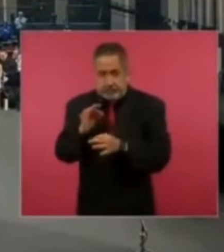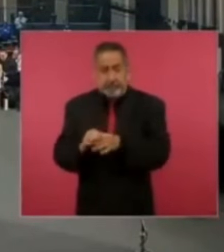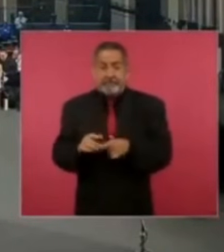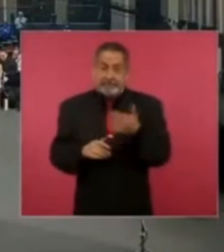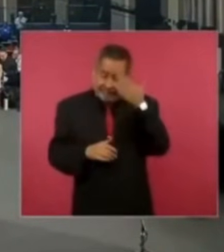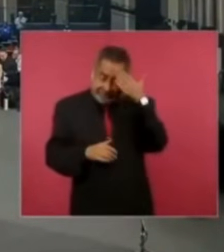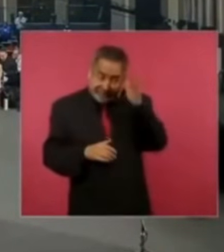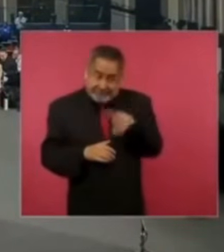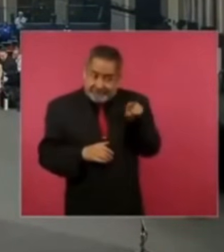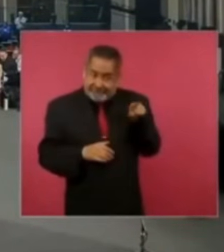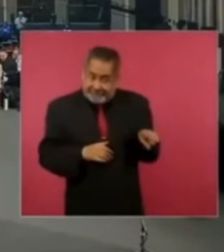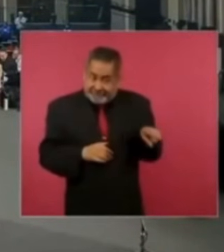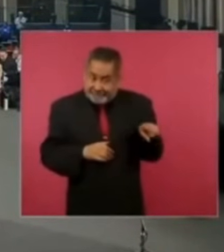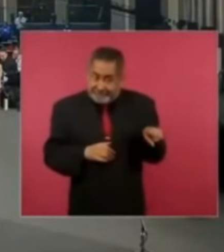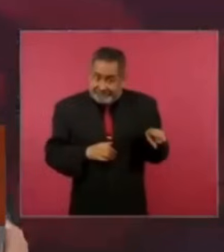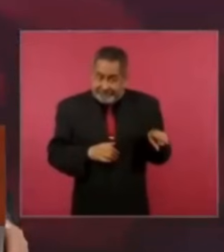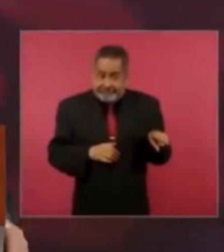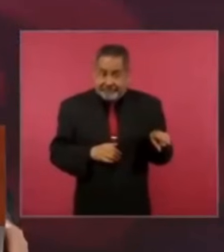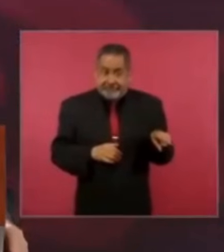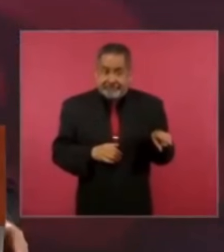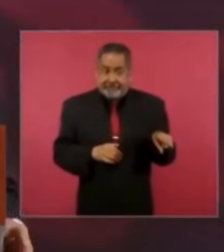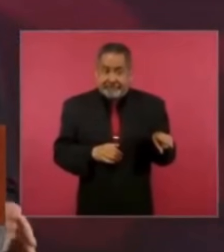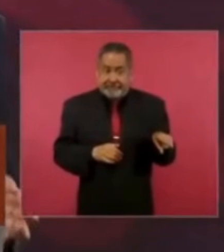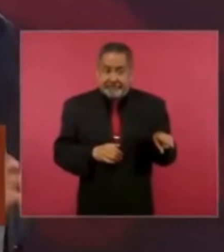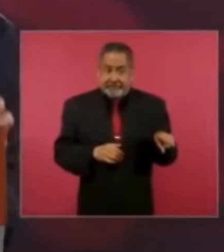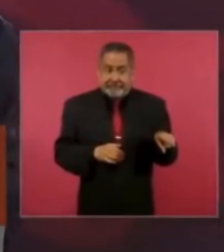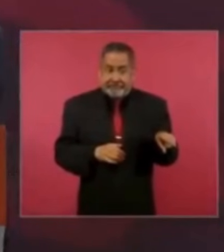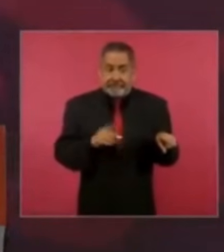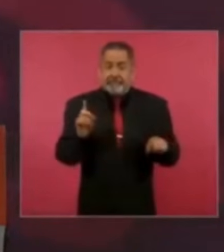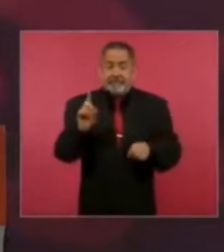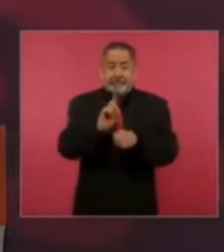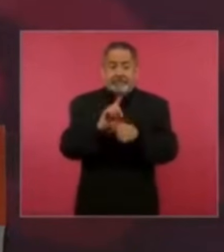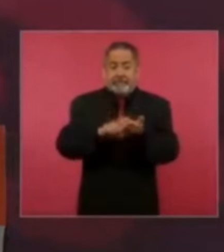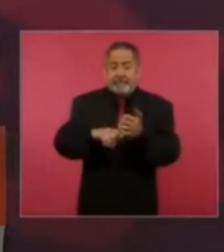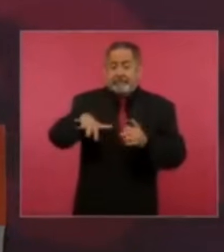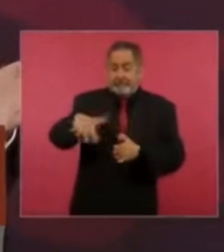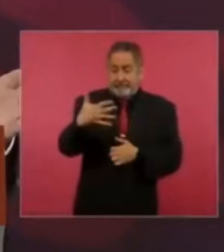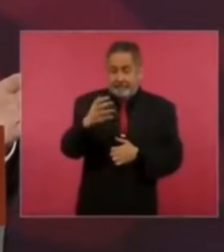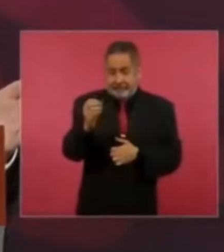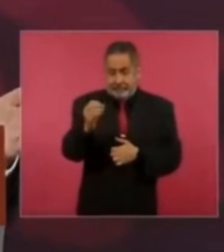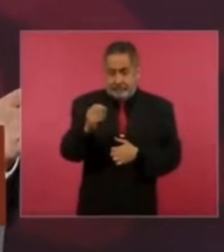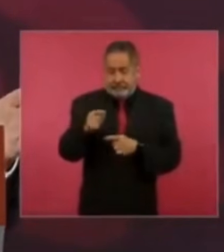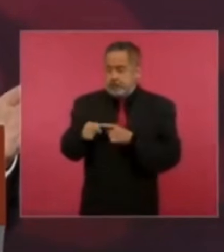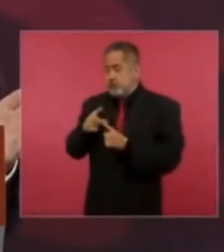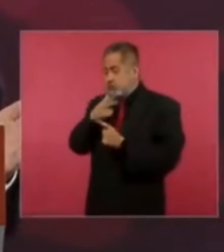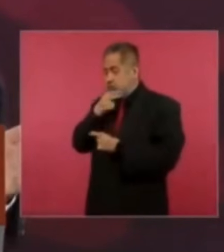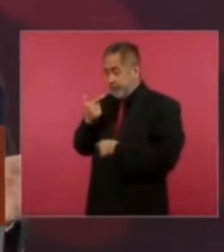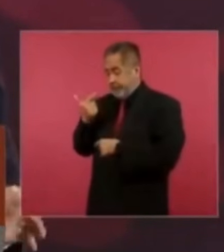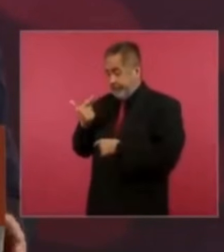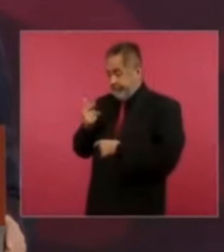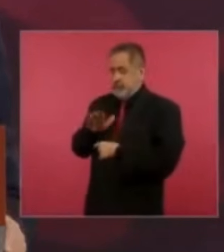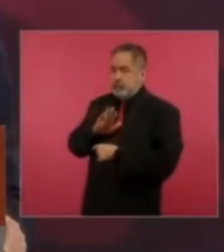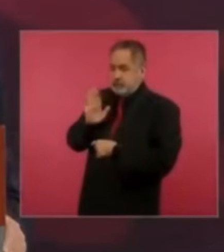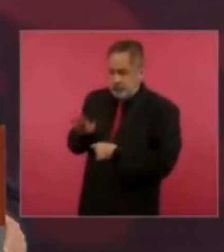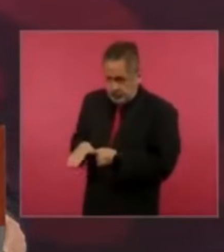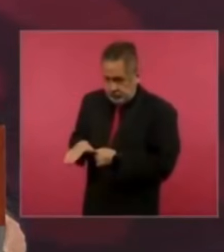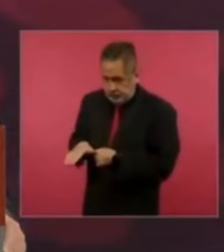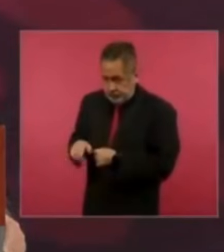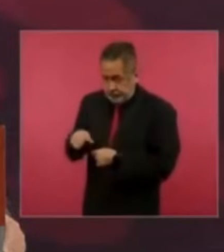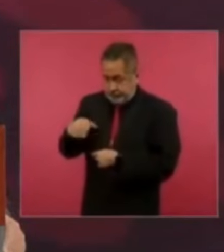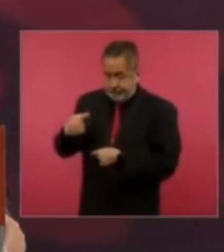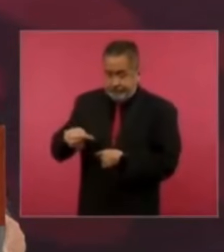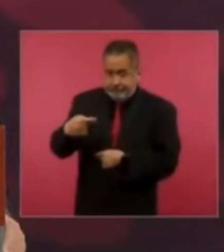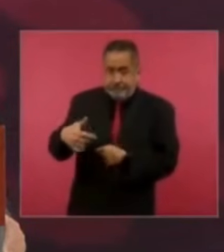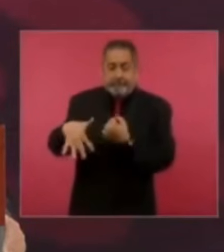que el señor esposo de la señora Casar murió por suicidio y no